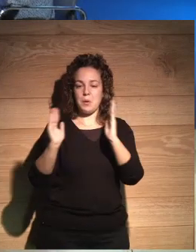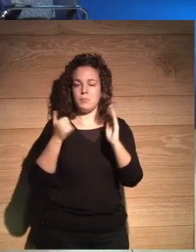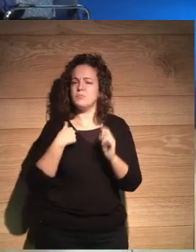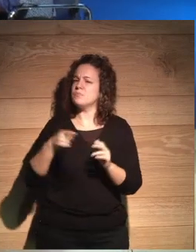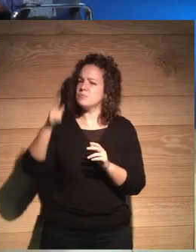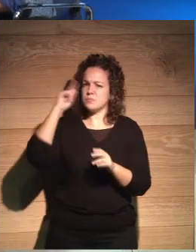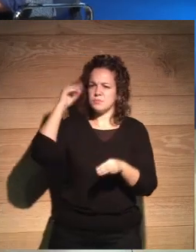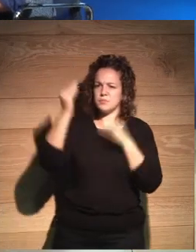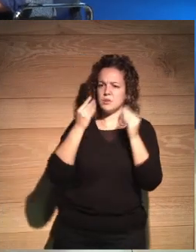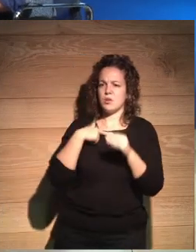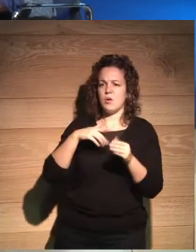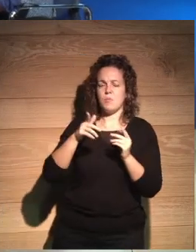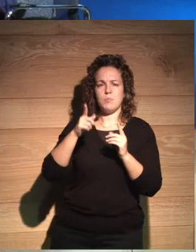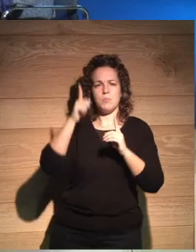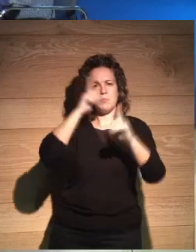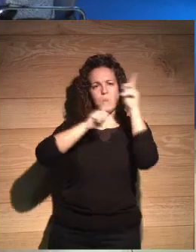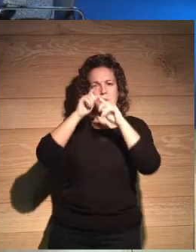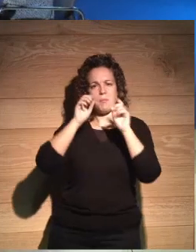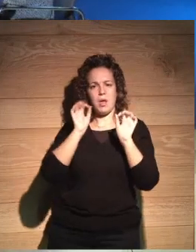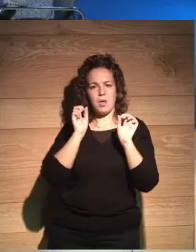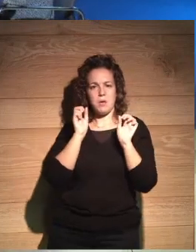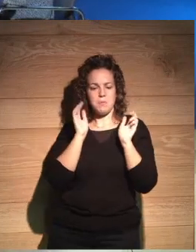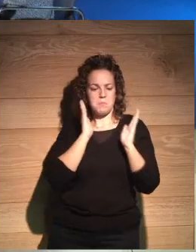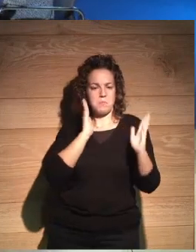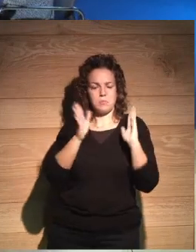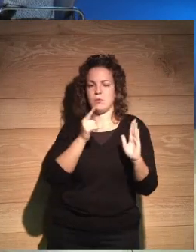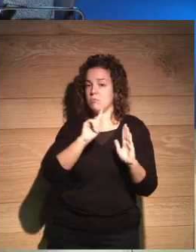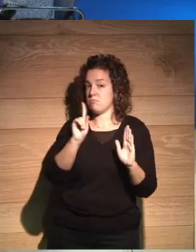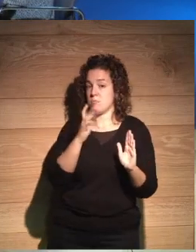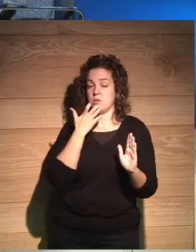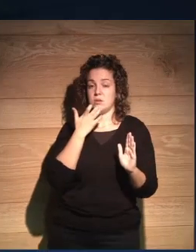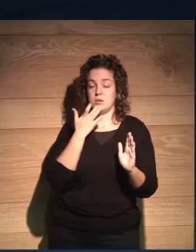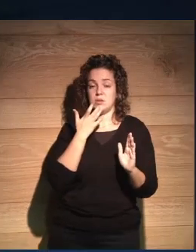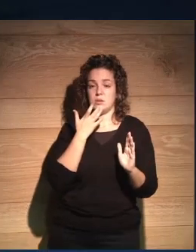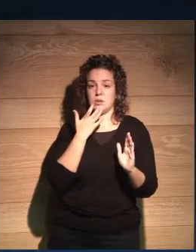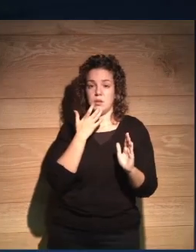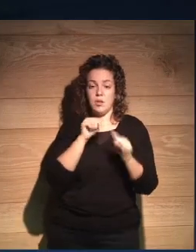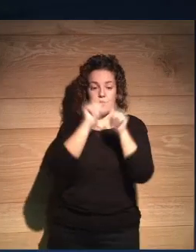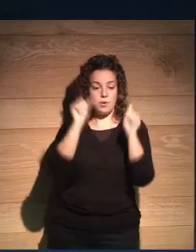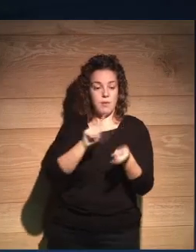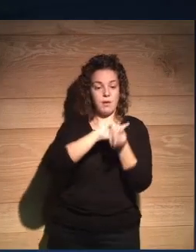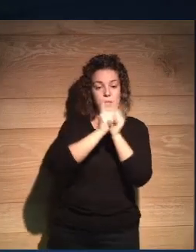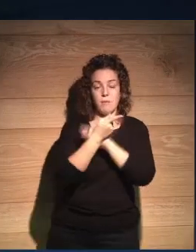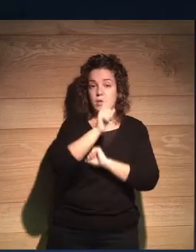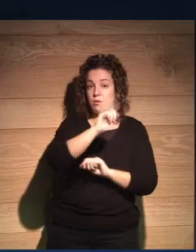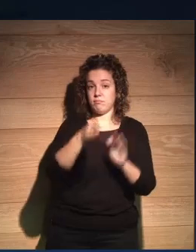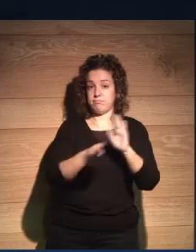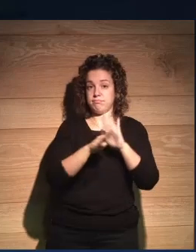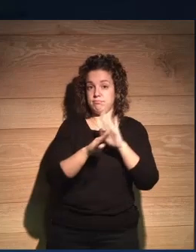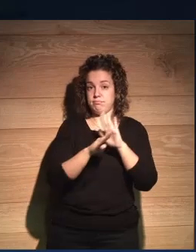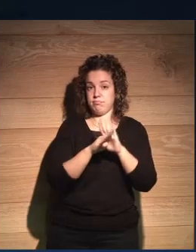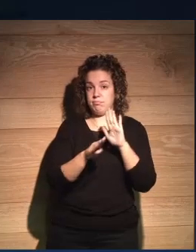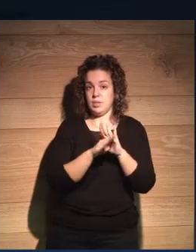creo que sea un problema puntual. ¿Vale? Yo creo que, de hecho, si no se cambia en determinada forma, va a seguir ese